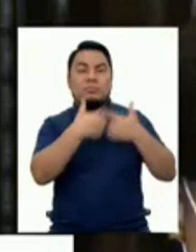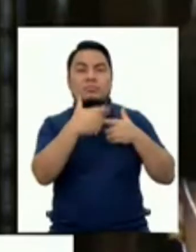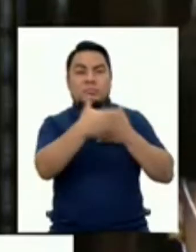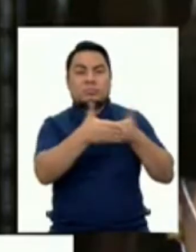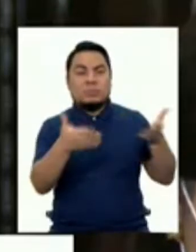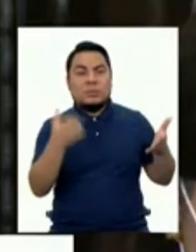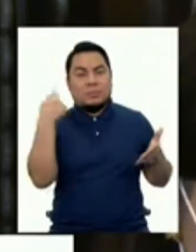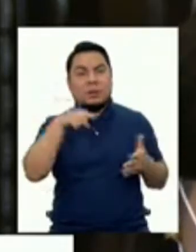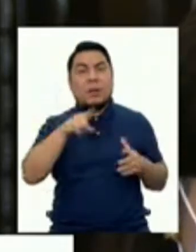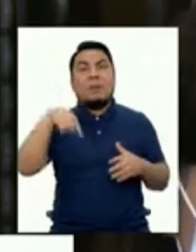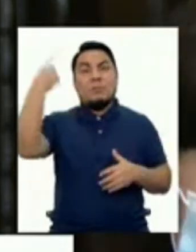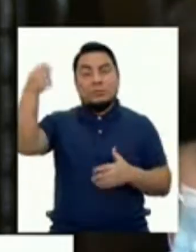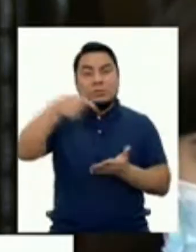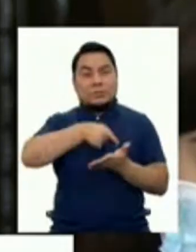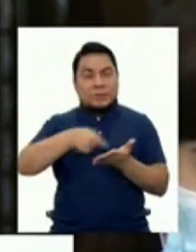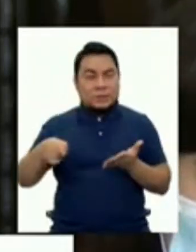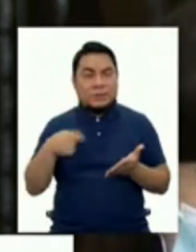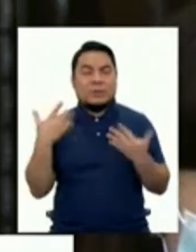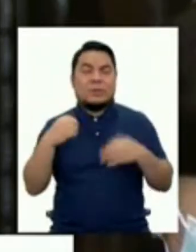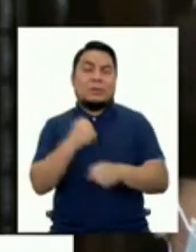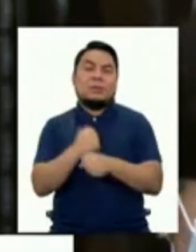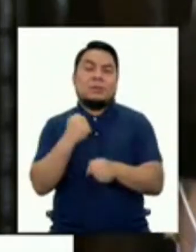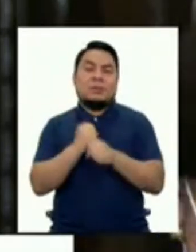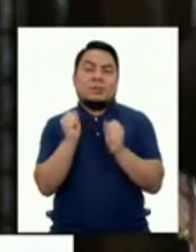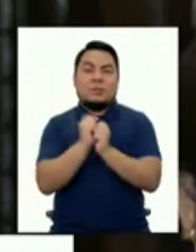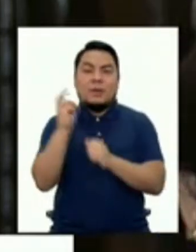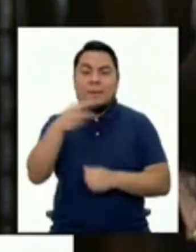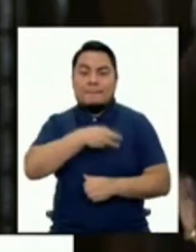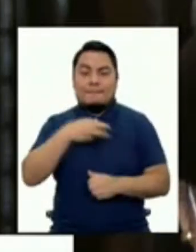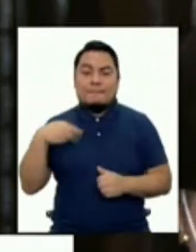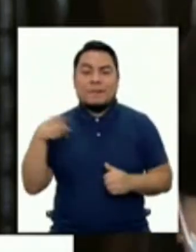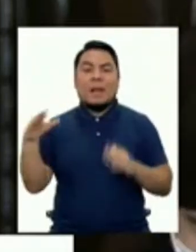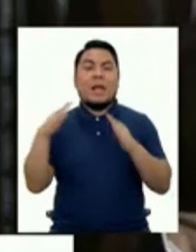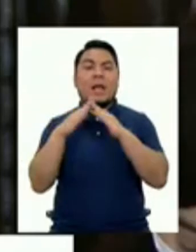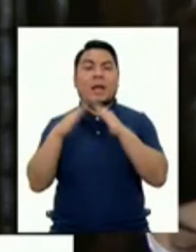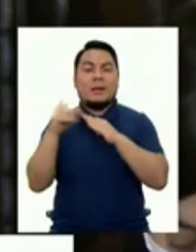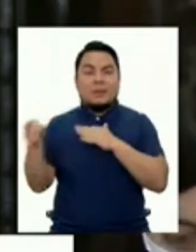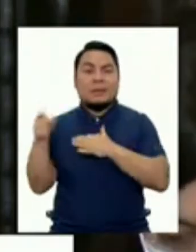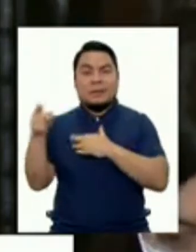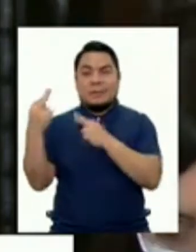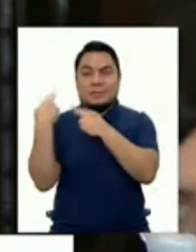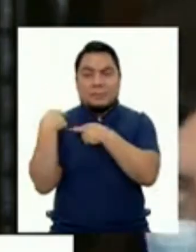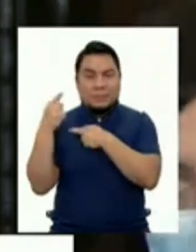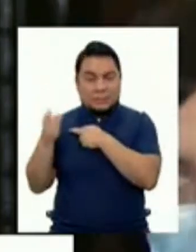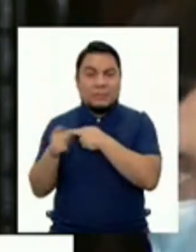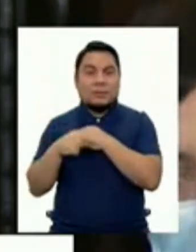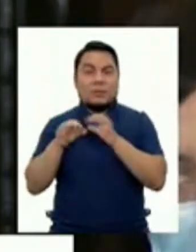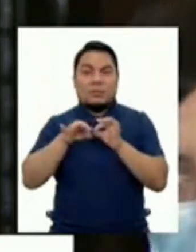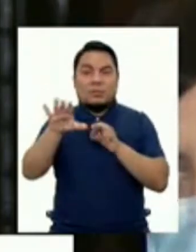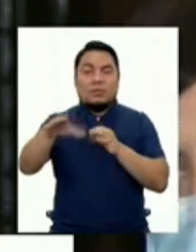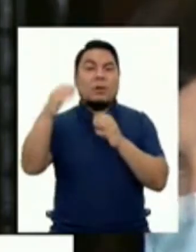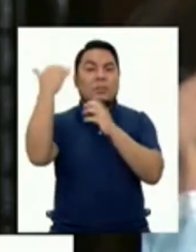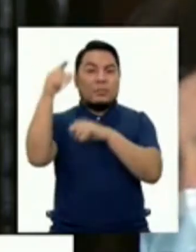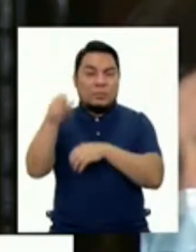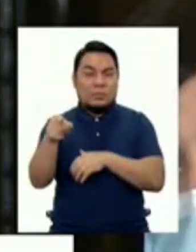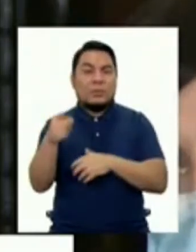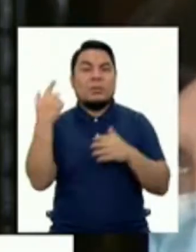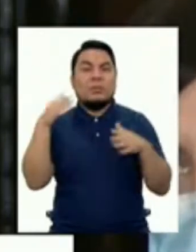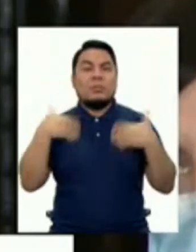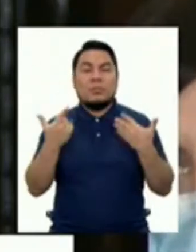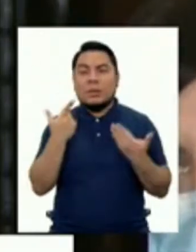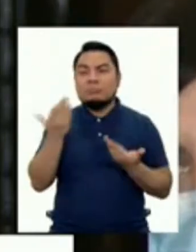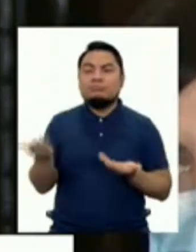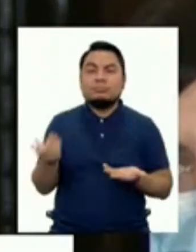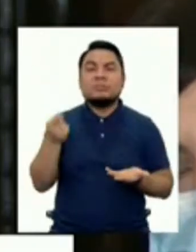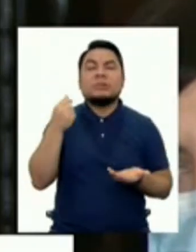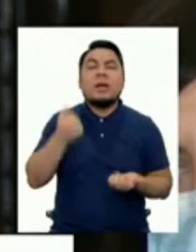Y para la próxima semana se está trabajando con el ministro de Vivienda, que es el ministro coordinador de la región de Piura, para hacer una